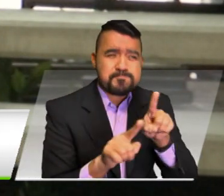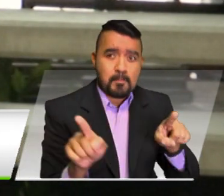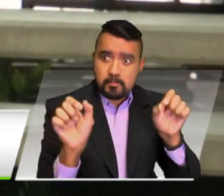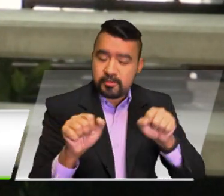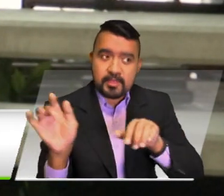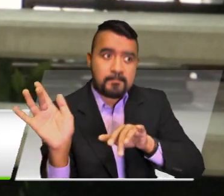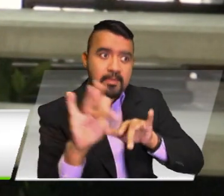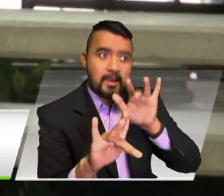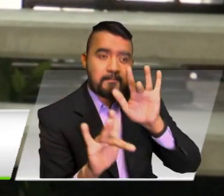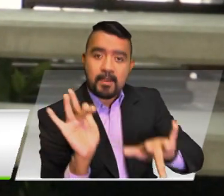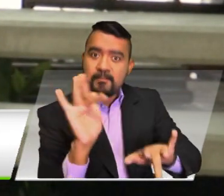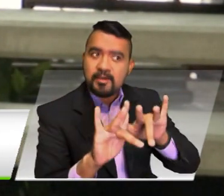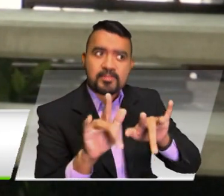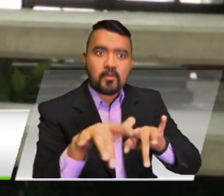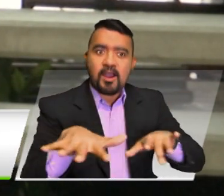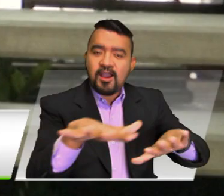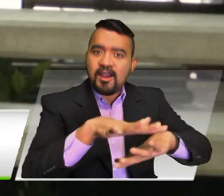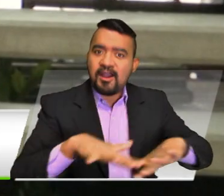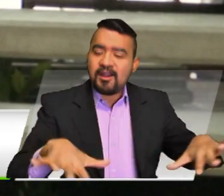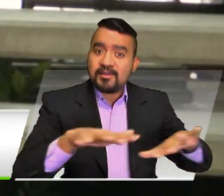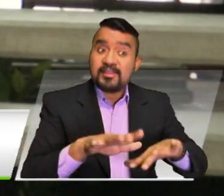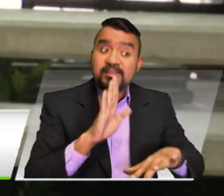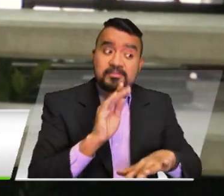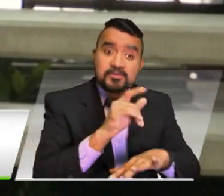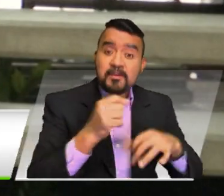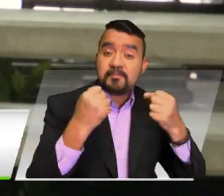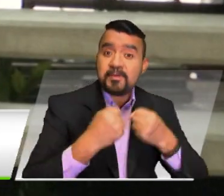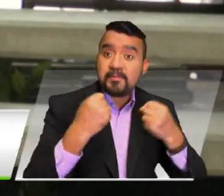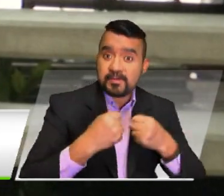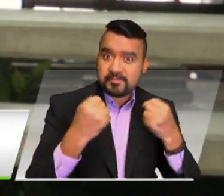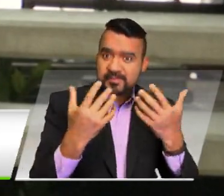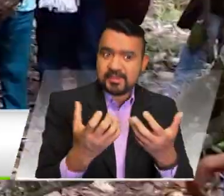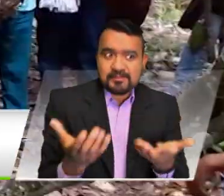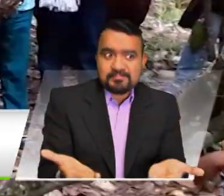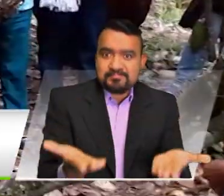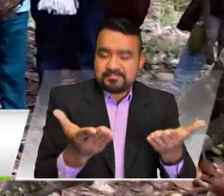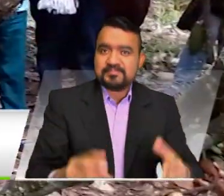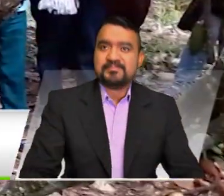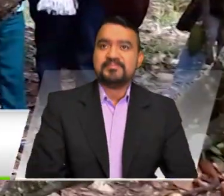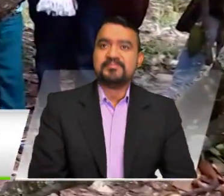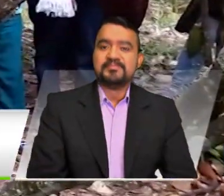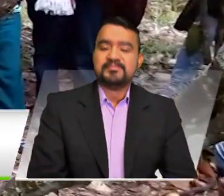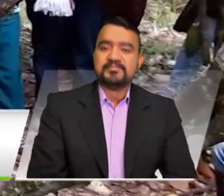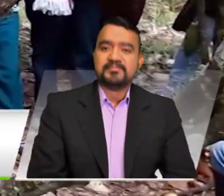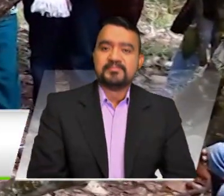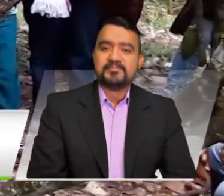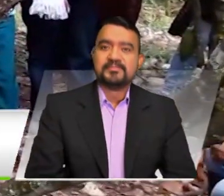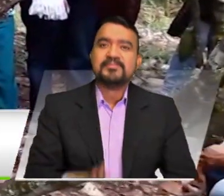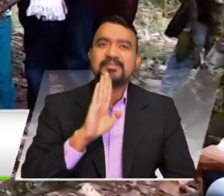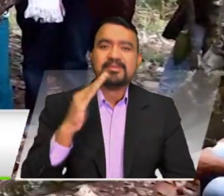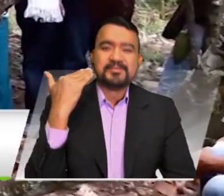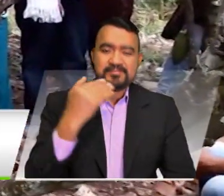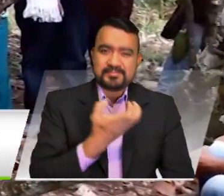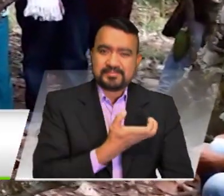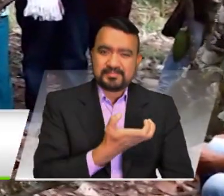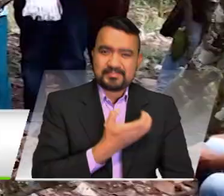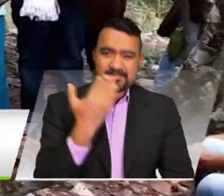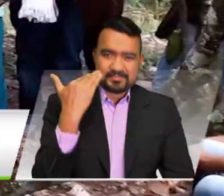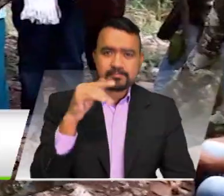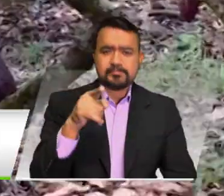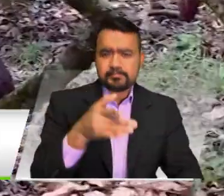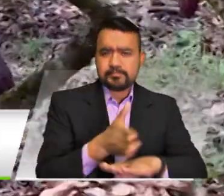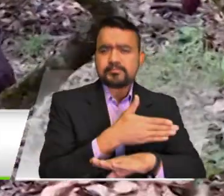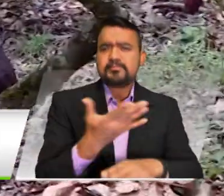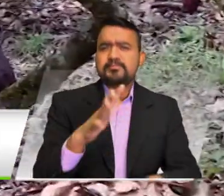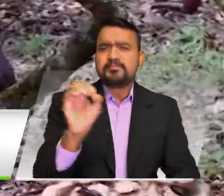limpio es un atractivo para toda la población de acuerdo con la alcaldesa cerca del 90% de la